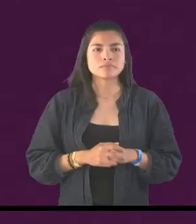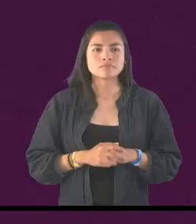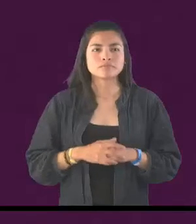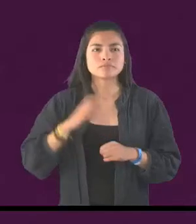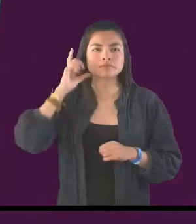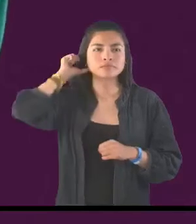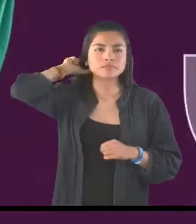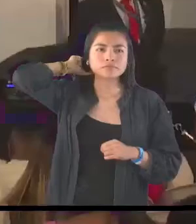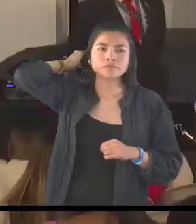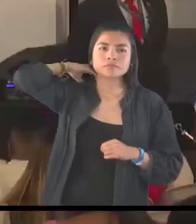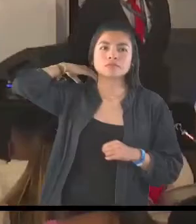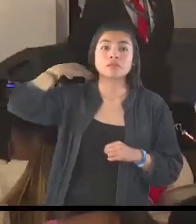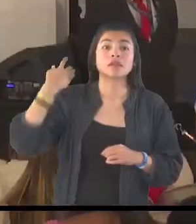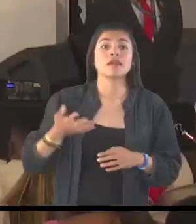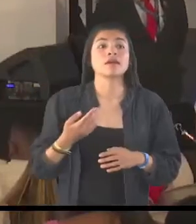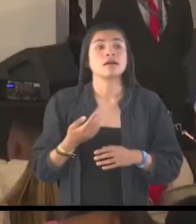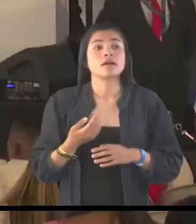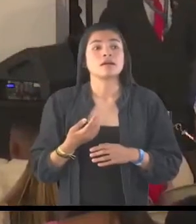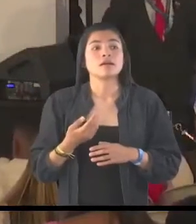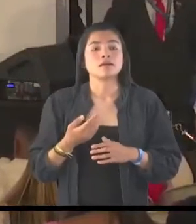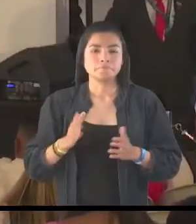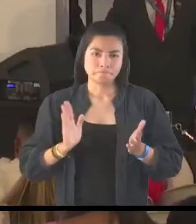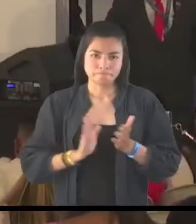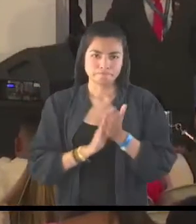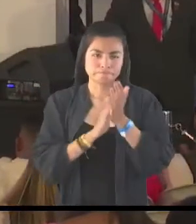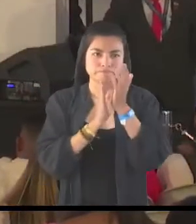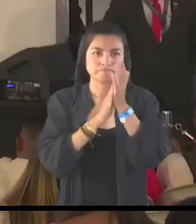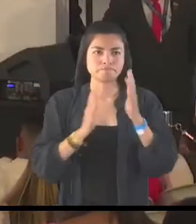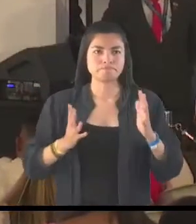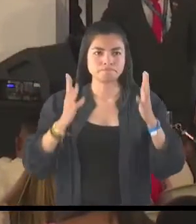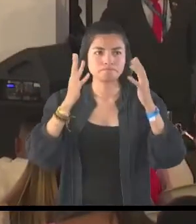La entrega de la indemnización